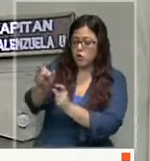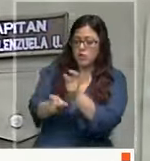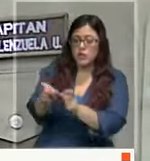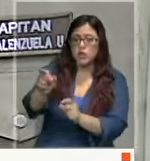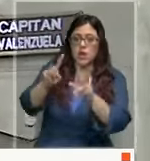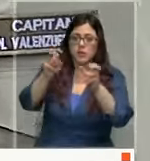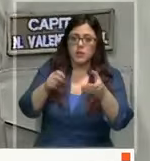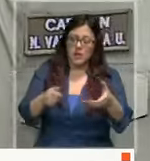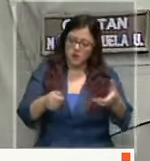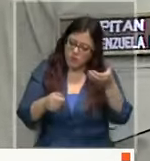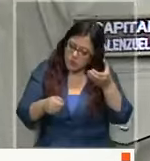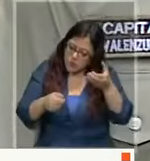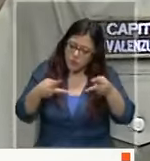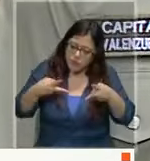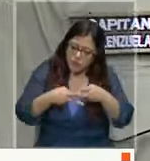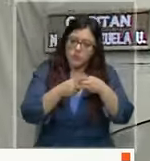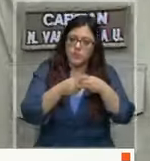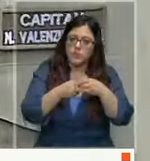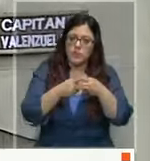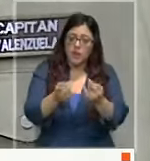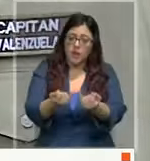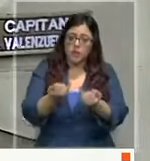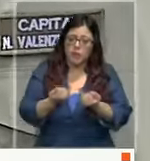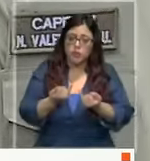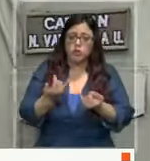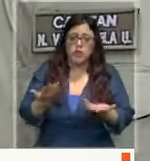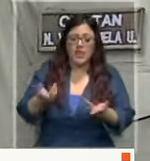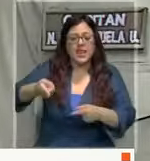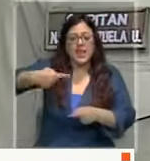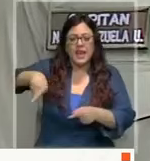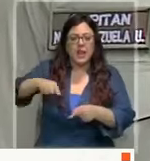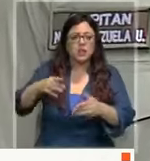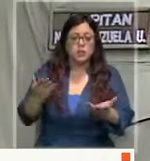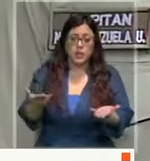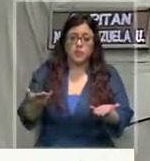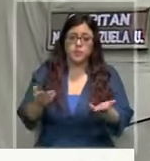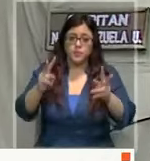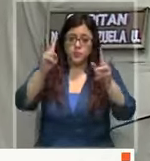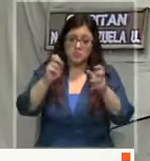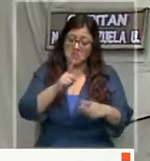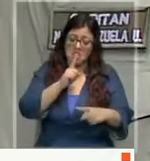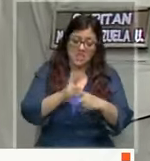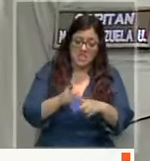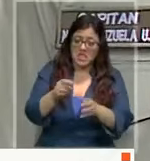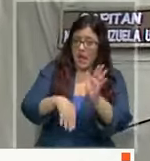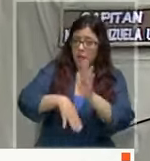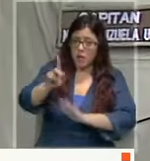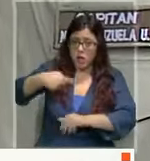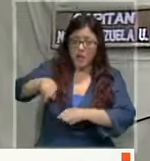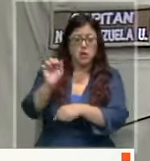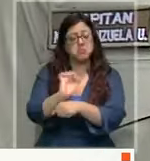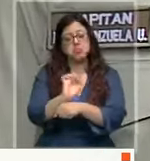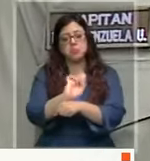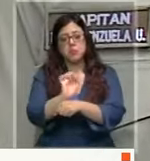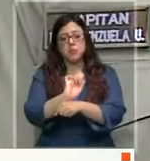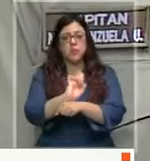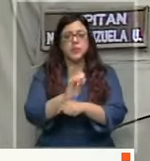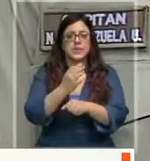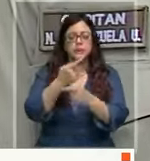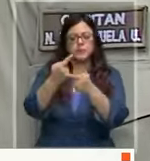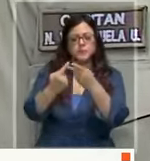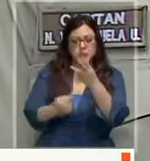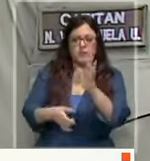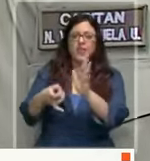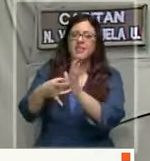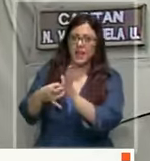escuchas telefónicas y por la información que tenemos, se dedicaban a, además de ser taxistas, la mayoría de ellos, a distintas actividades